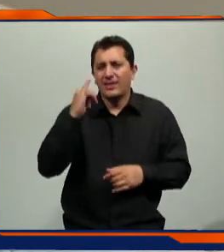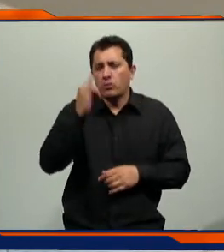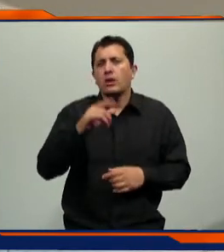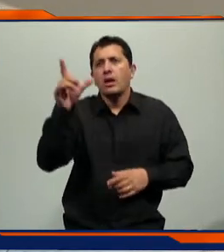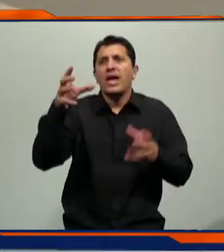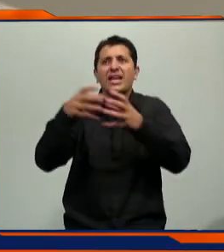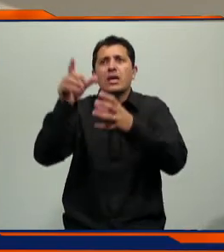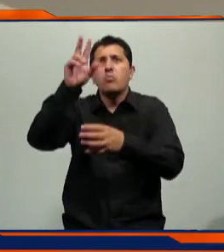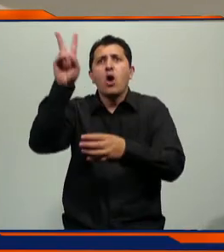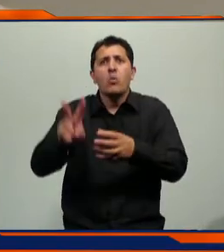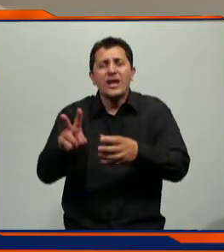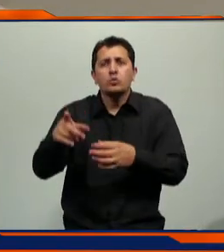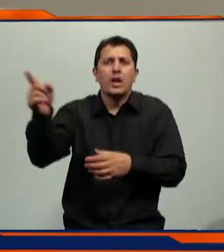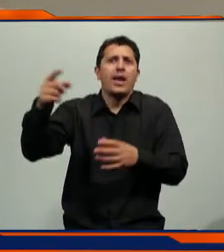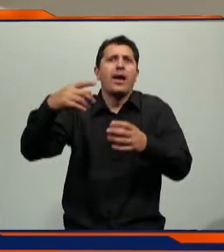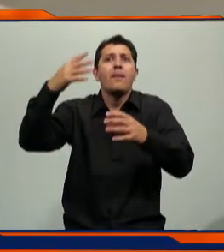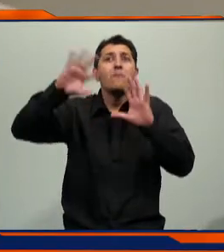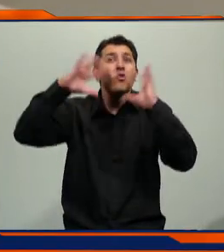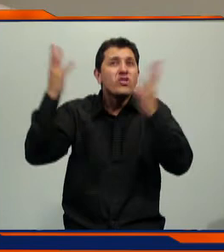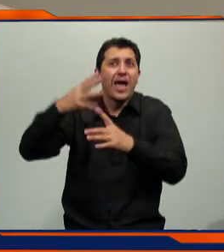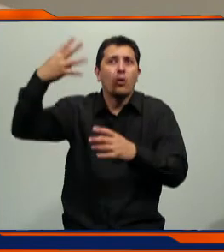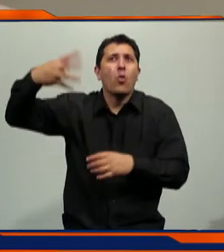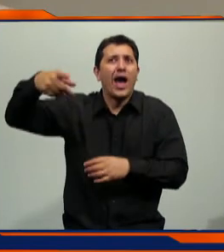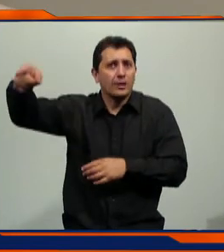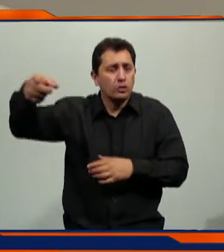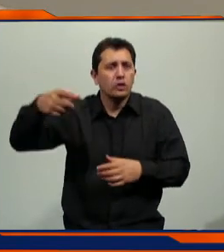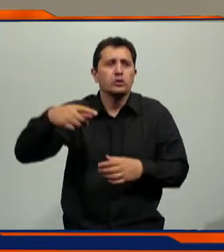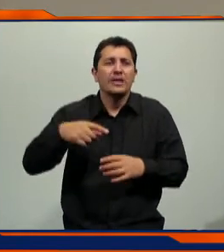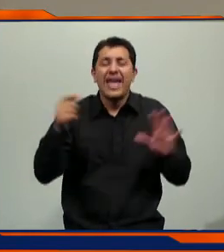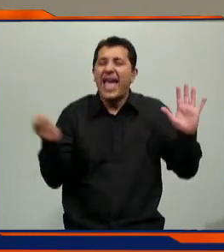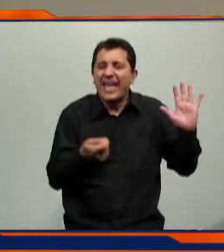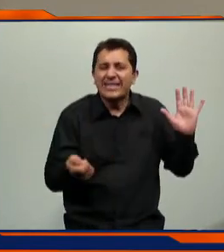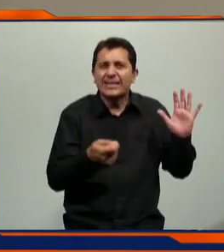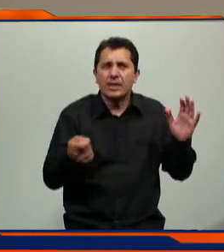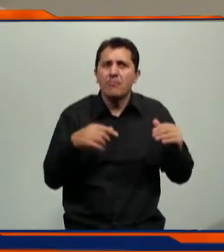son 1 y 4 en el ranking mundial, lo cual es mucho, pero las esgrima en general